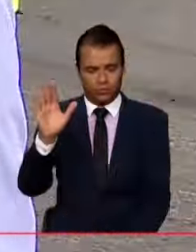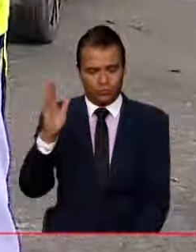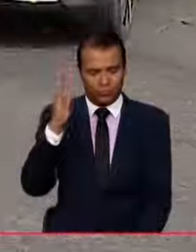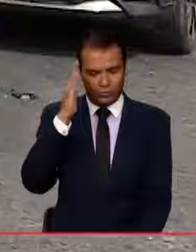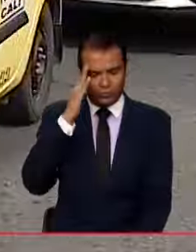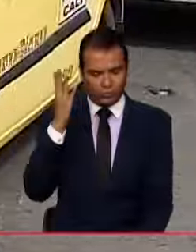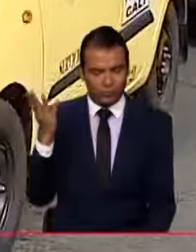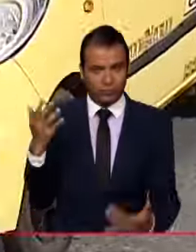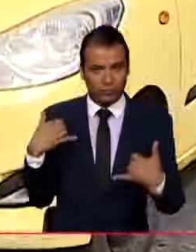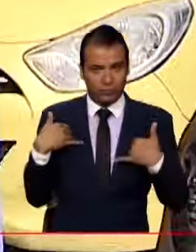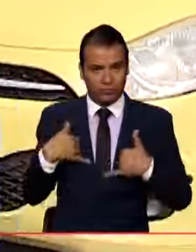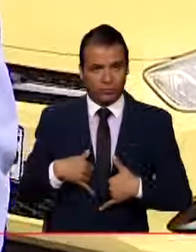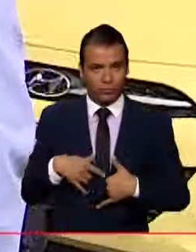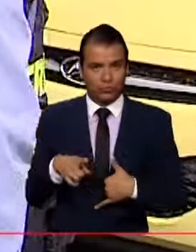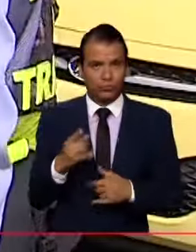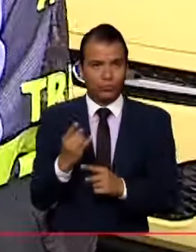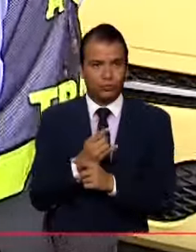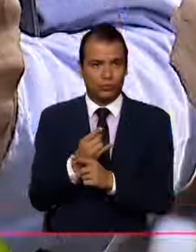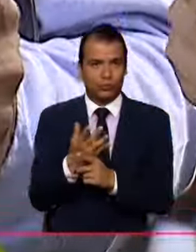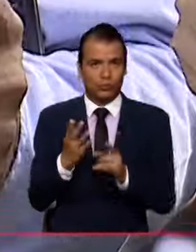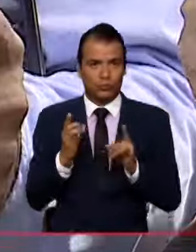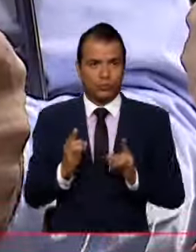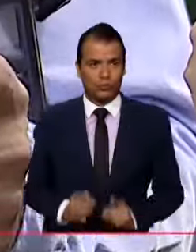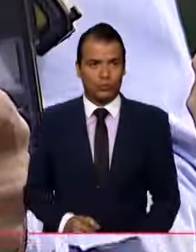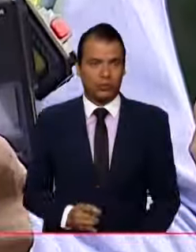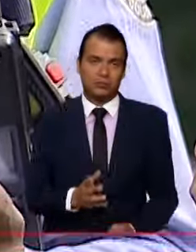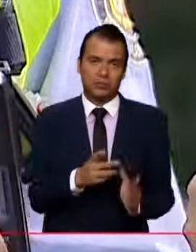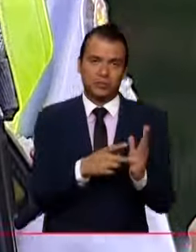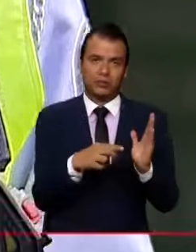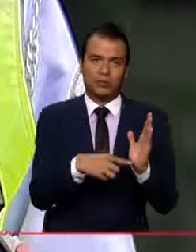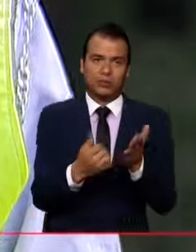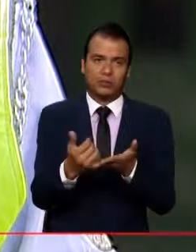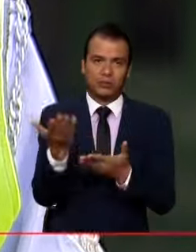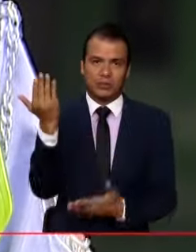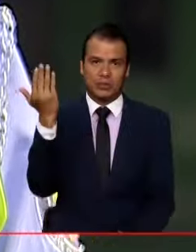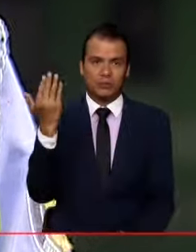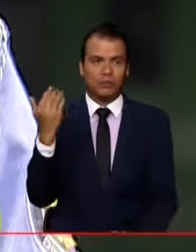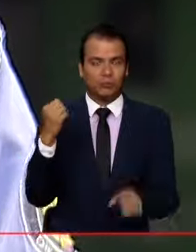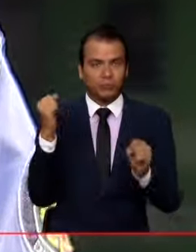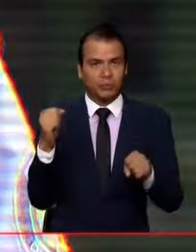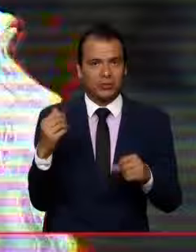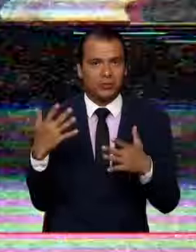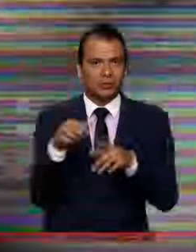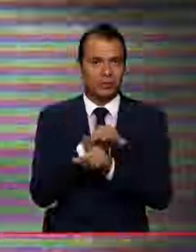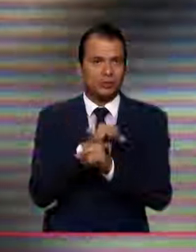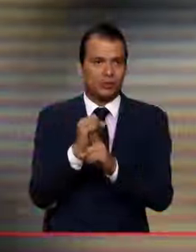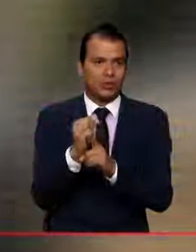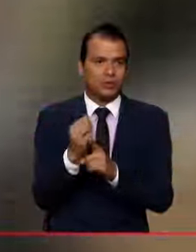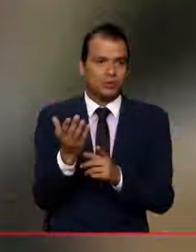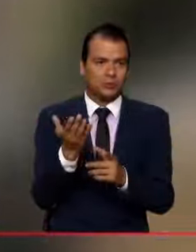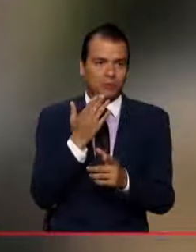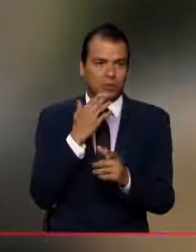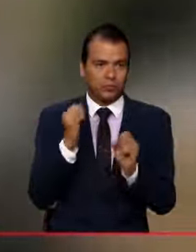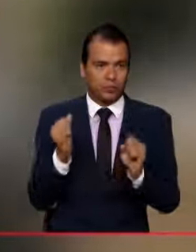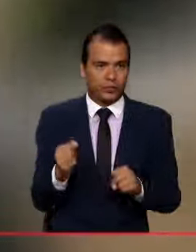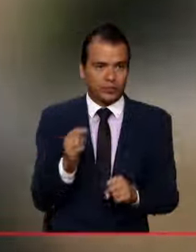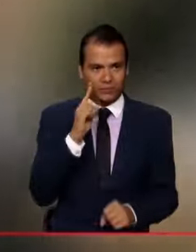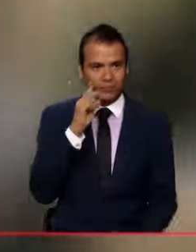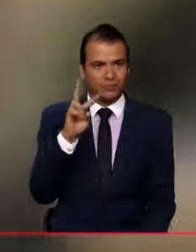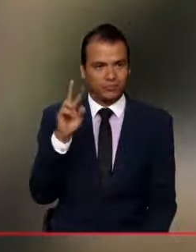uniforme, funcionarios como Carlos se apegan a la tecnología para incursionar en el mundo de las redes sociales. Es chaleco o